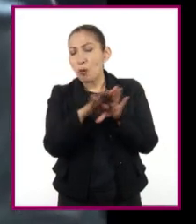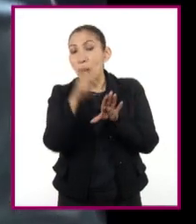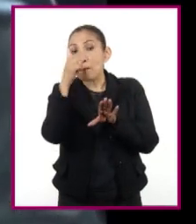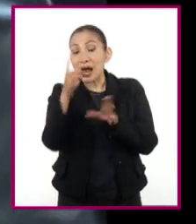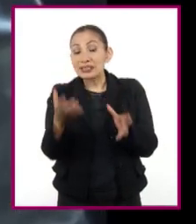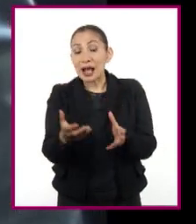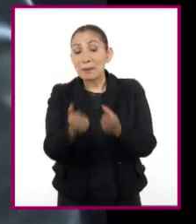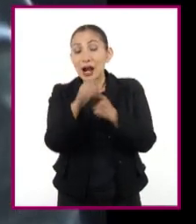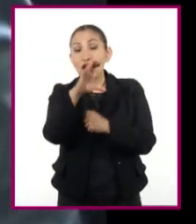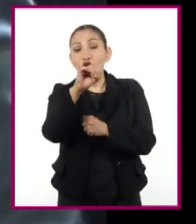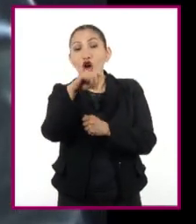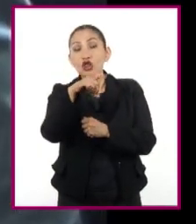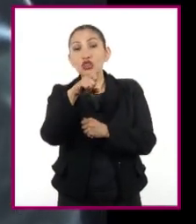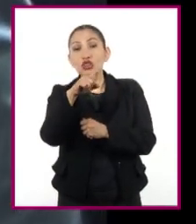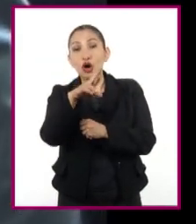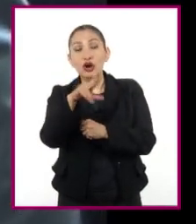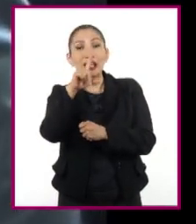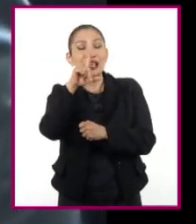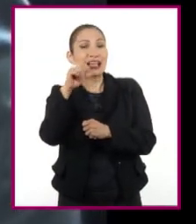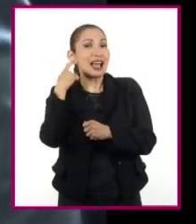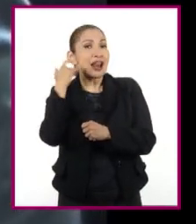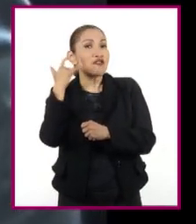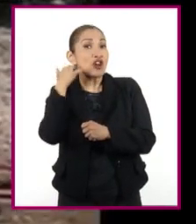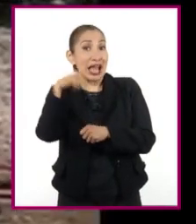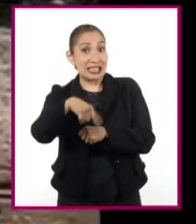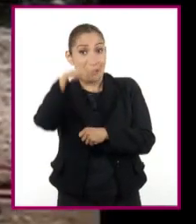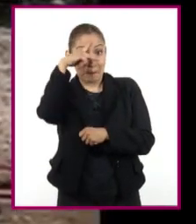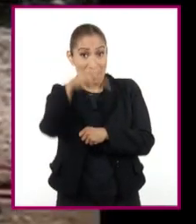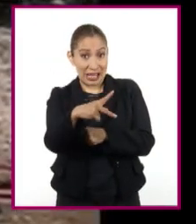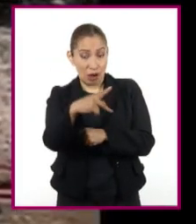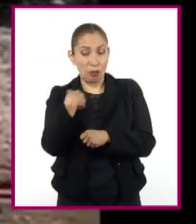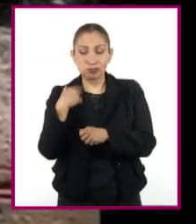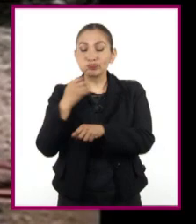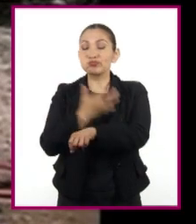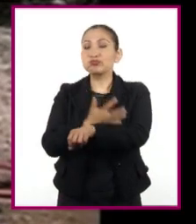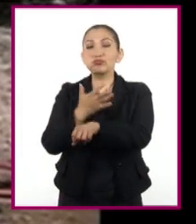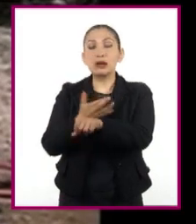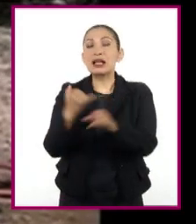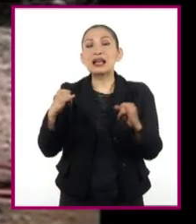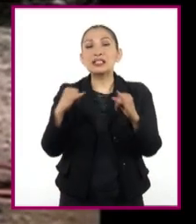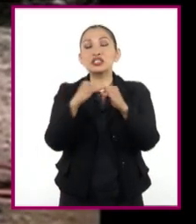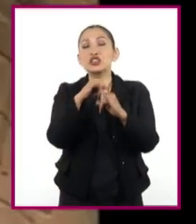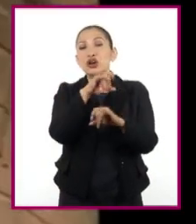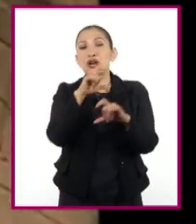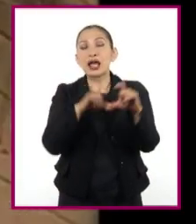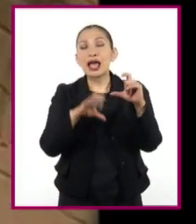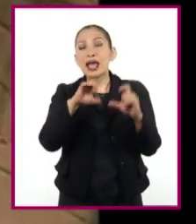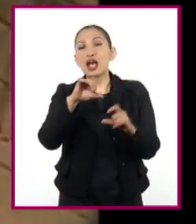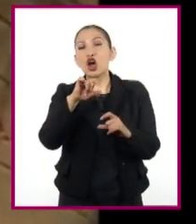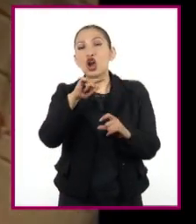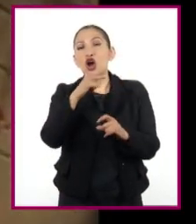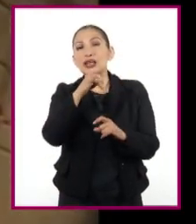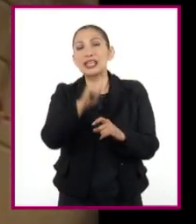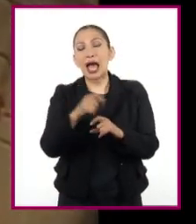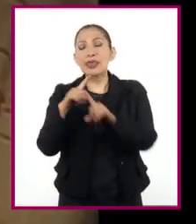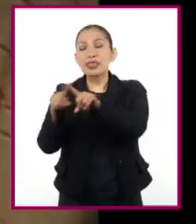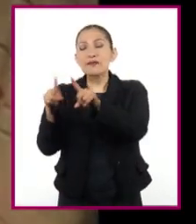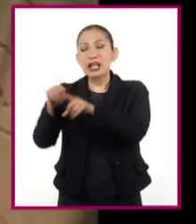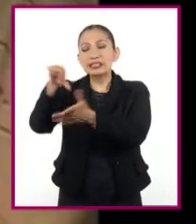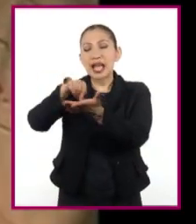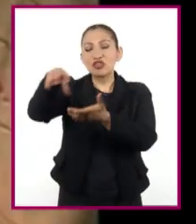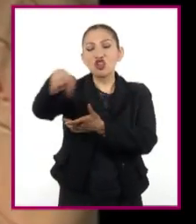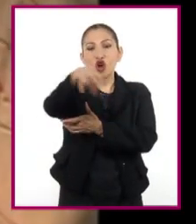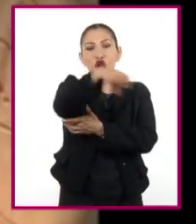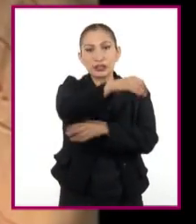la recuperación del cóndor de California en territorio nacional, coordinada por el Instituto Nacional de Ecología y diversos